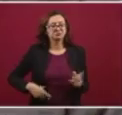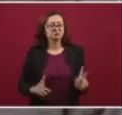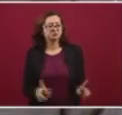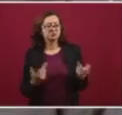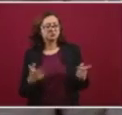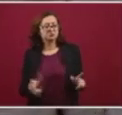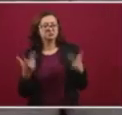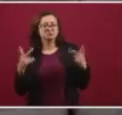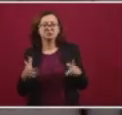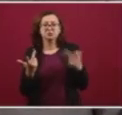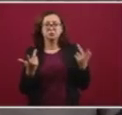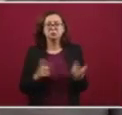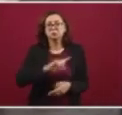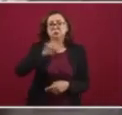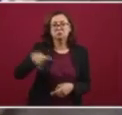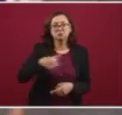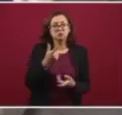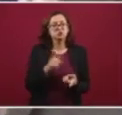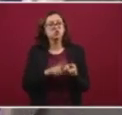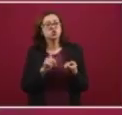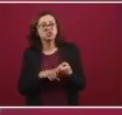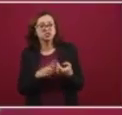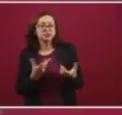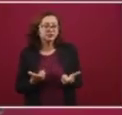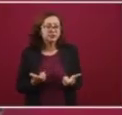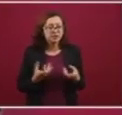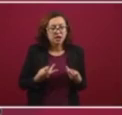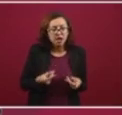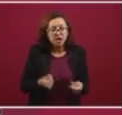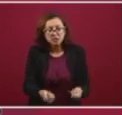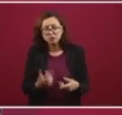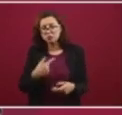sino no había un procedimiento